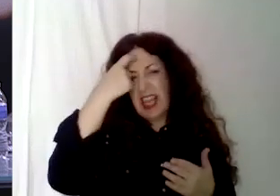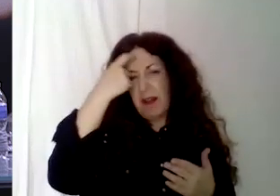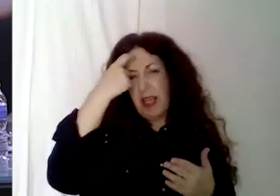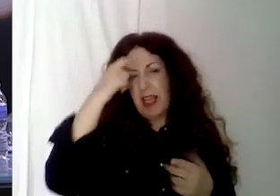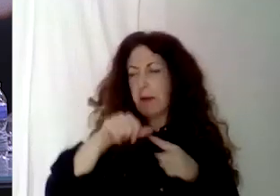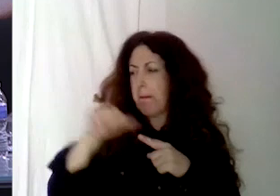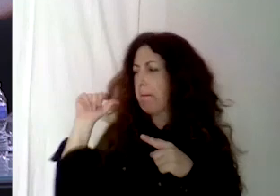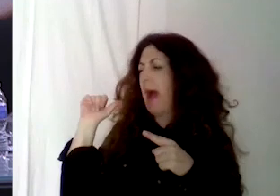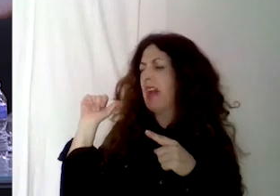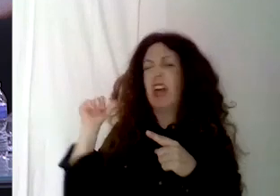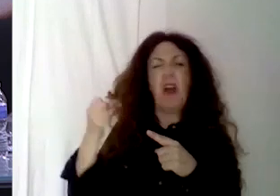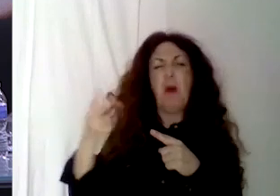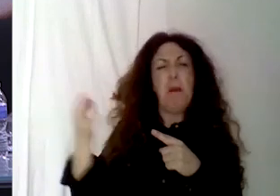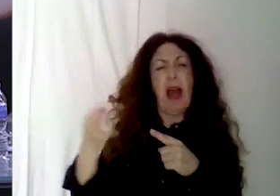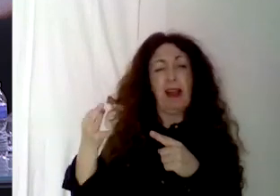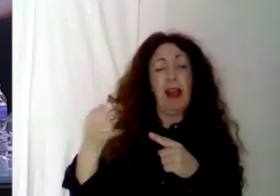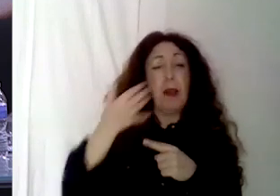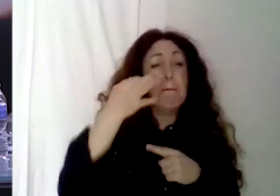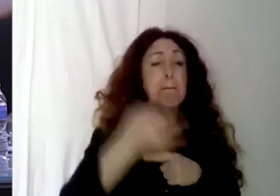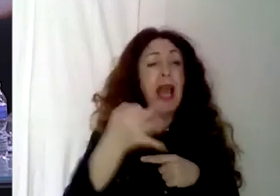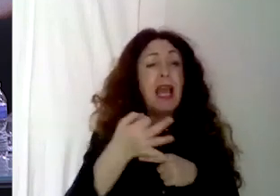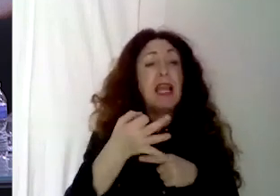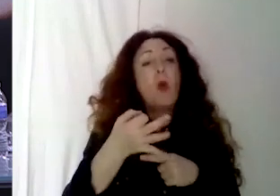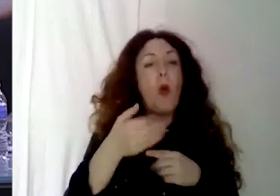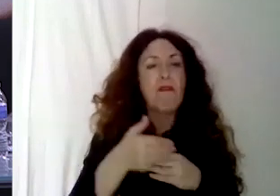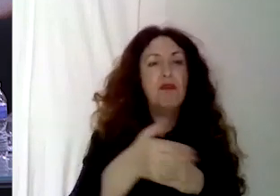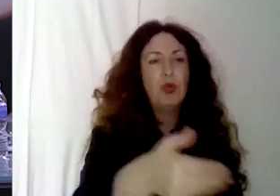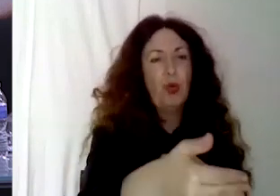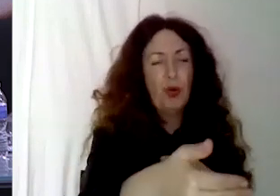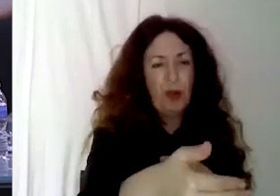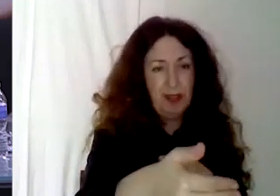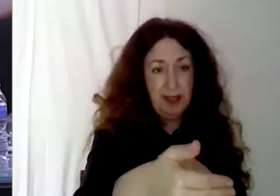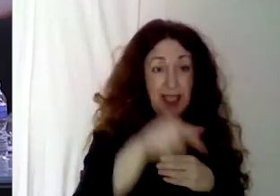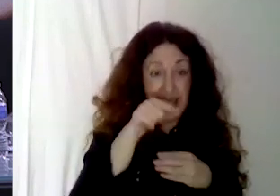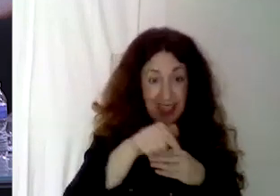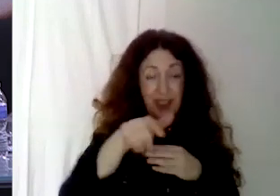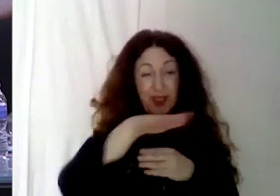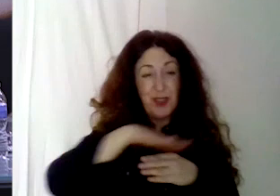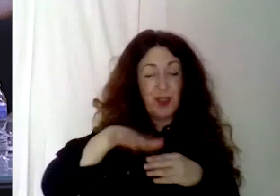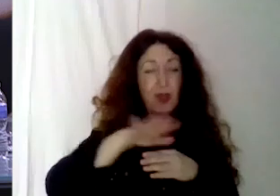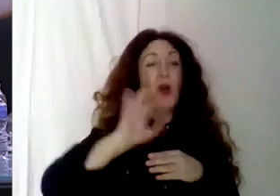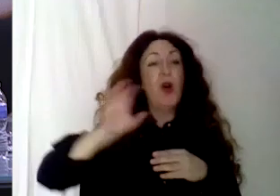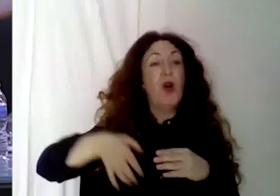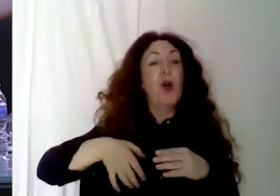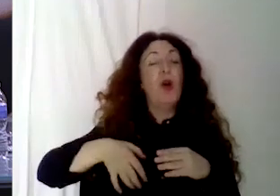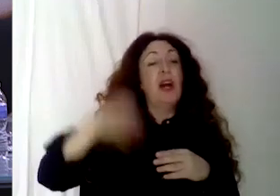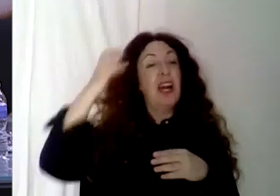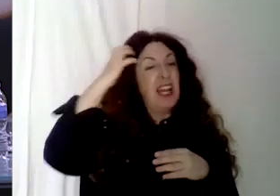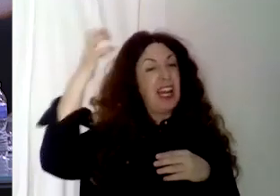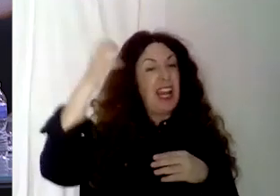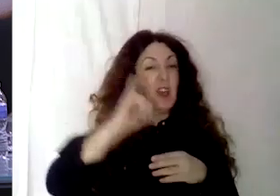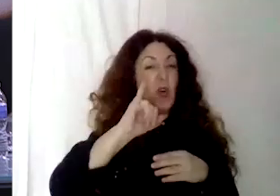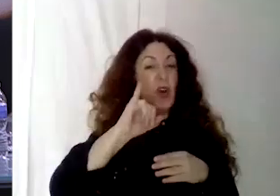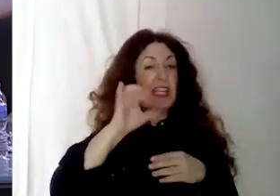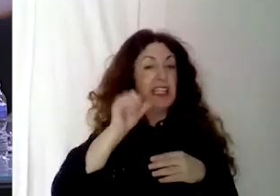es el futuro? Esa es la cuestión central en la corte isabelina de la última Tudor y de los